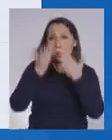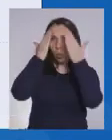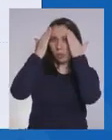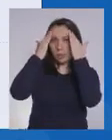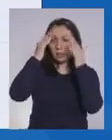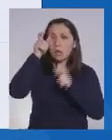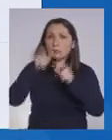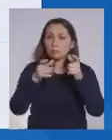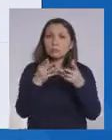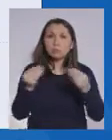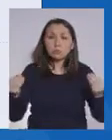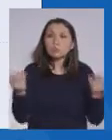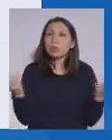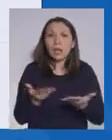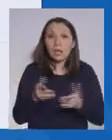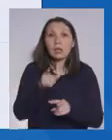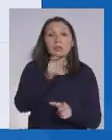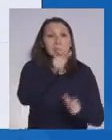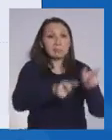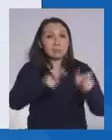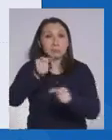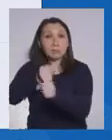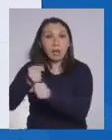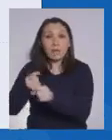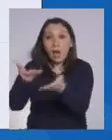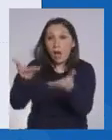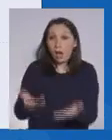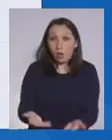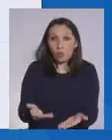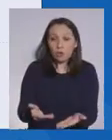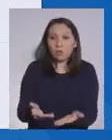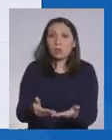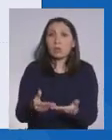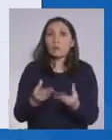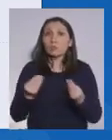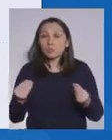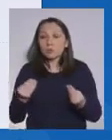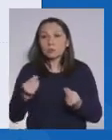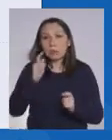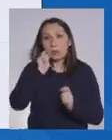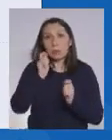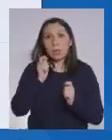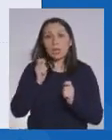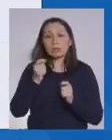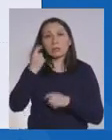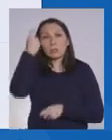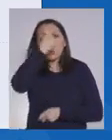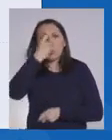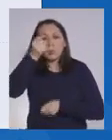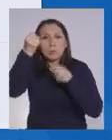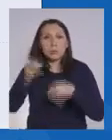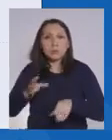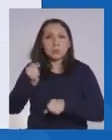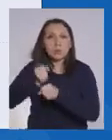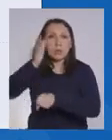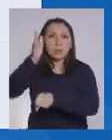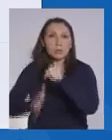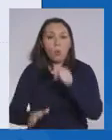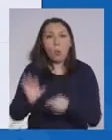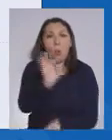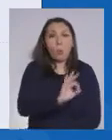de muchas personas especialmente trabajadores quienes hoy día tienen muchas veces el riesgo de perder su trabajo y el riesgo también